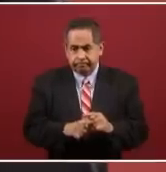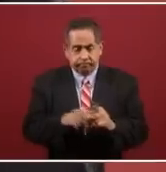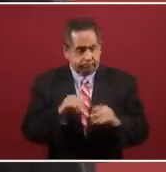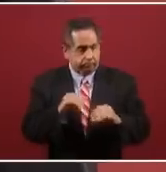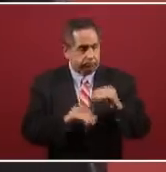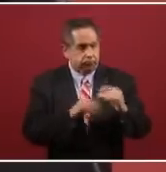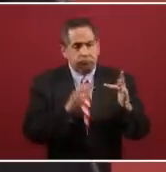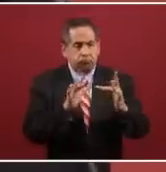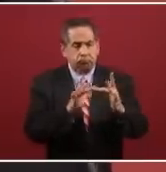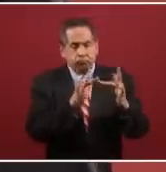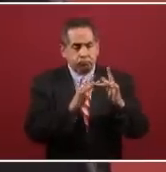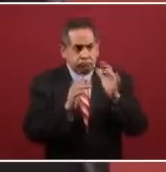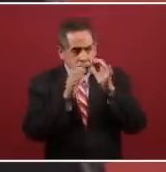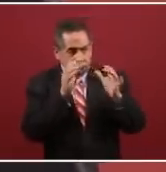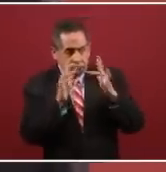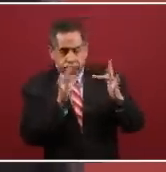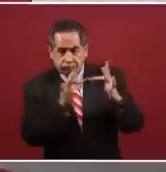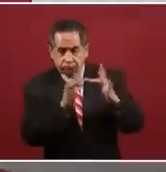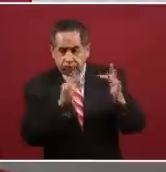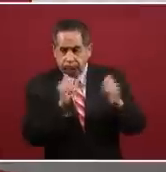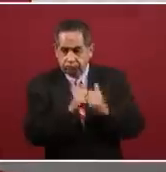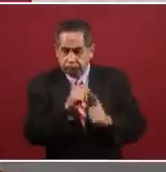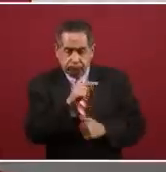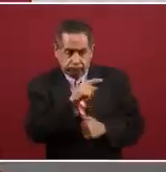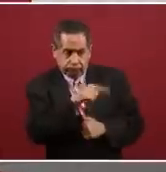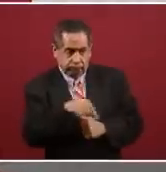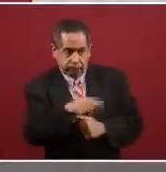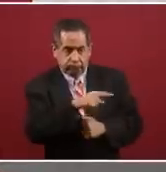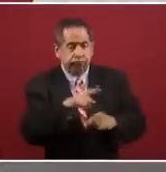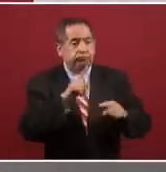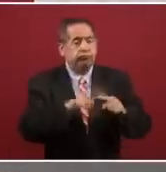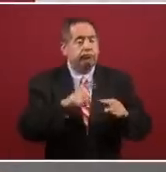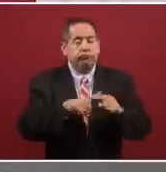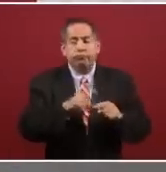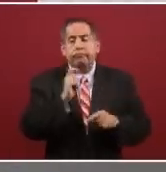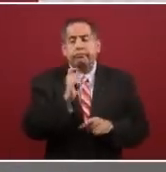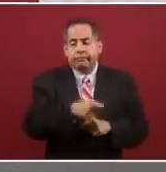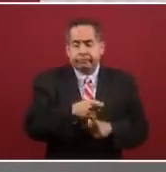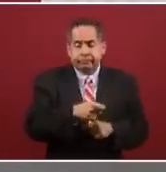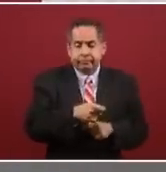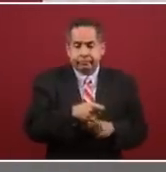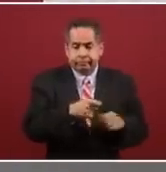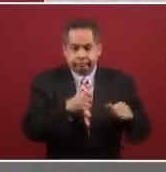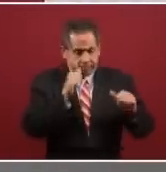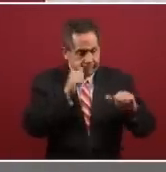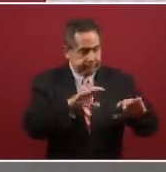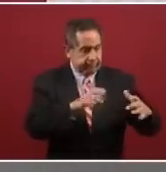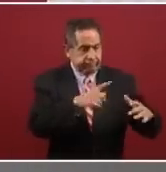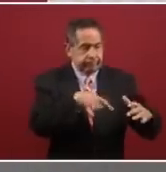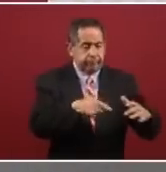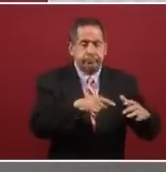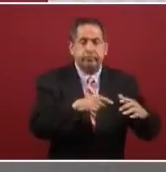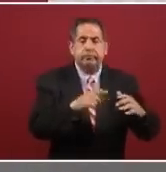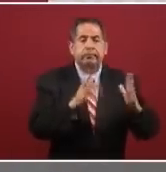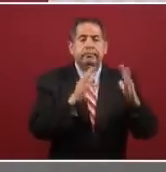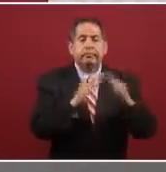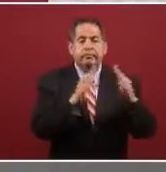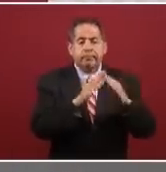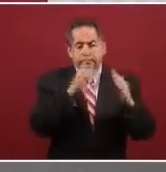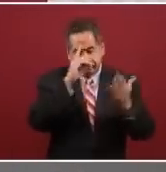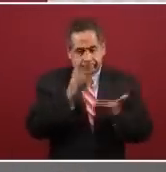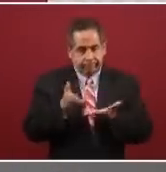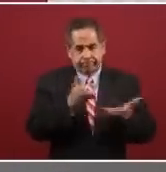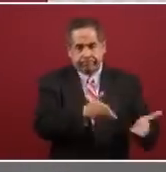ponerse en comunicación con quienes están atendiendo albergues,